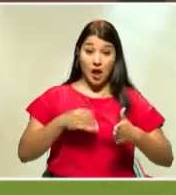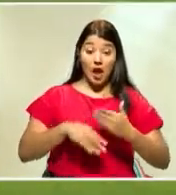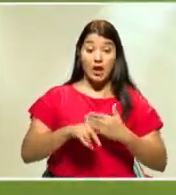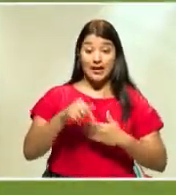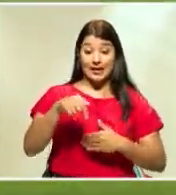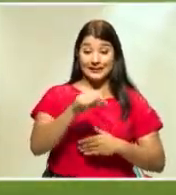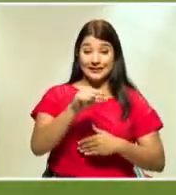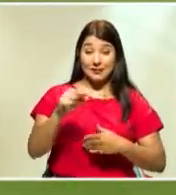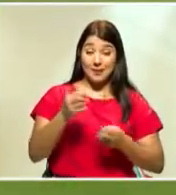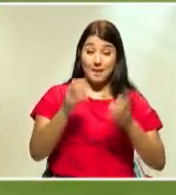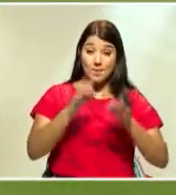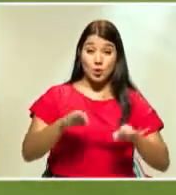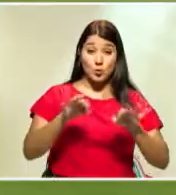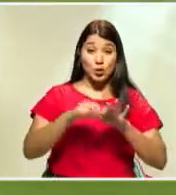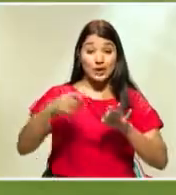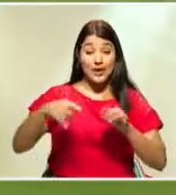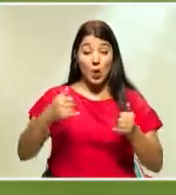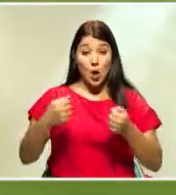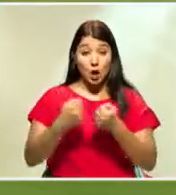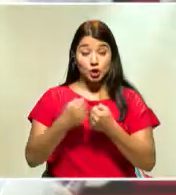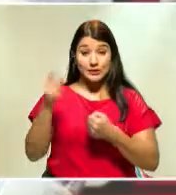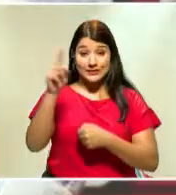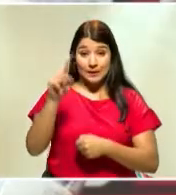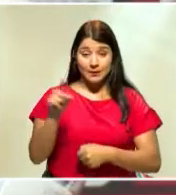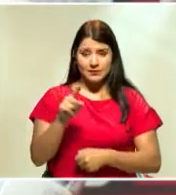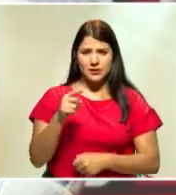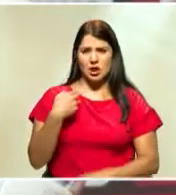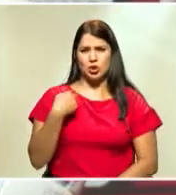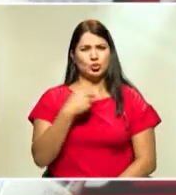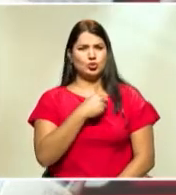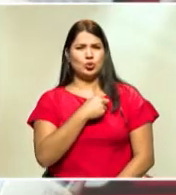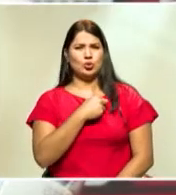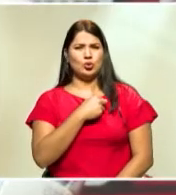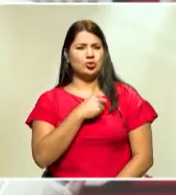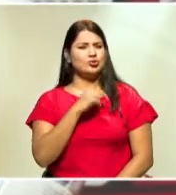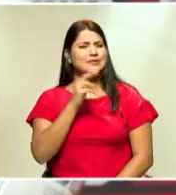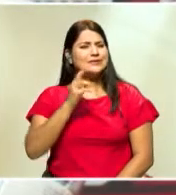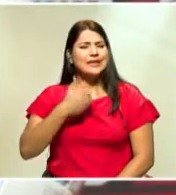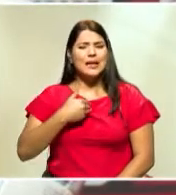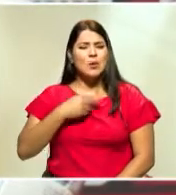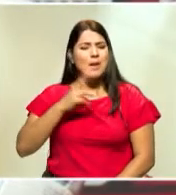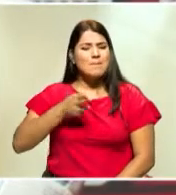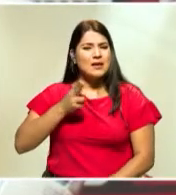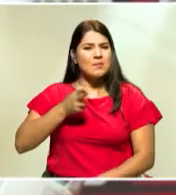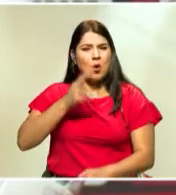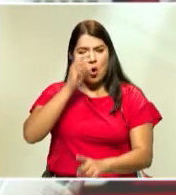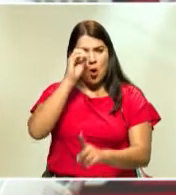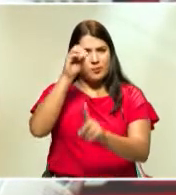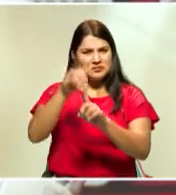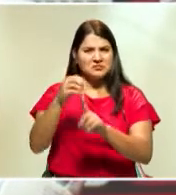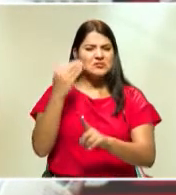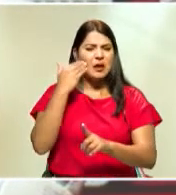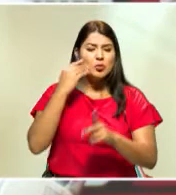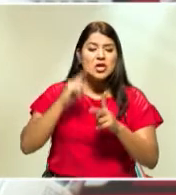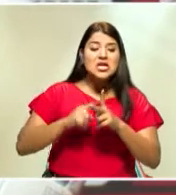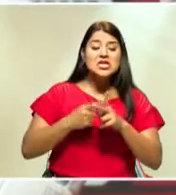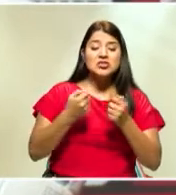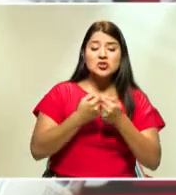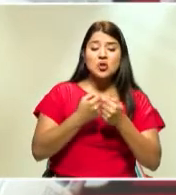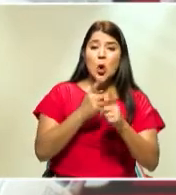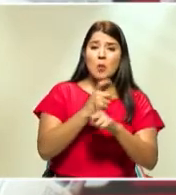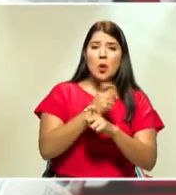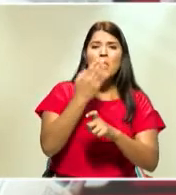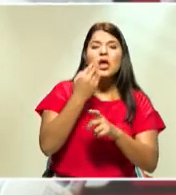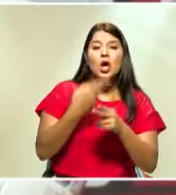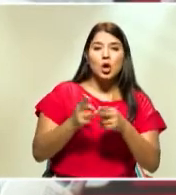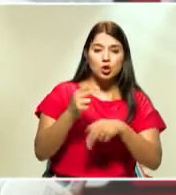crucial donde visitarán la cueva del Saprissa. Nosotros tenemos la misma línea. Sabíamos que iba a estar el inicio del campeonato complicado por el corto